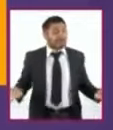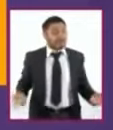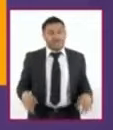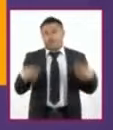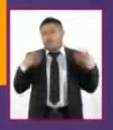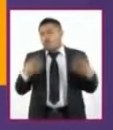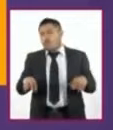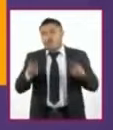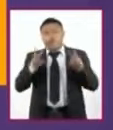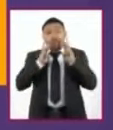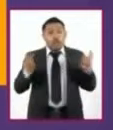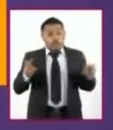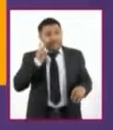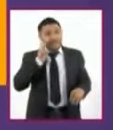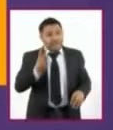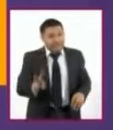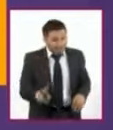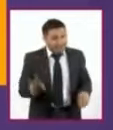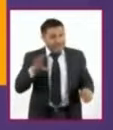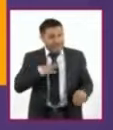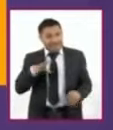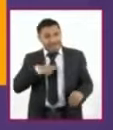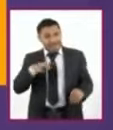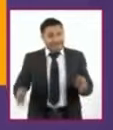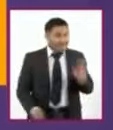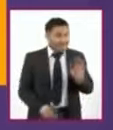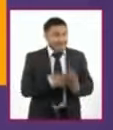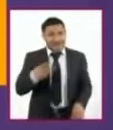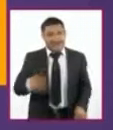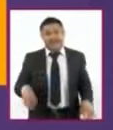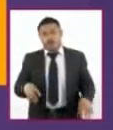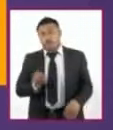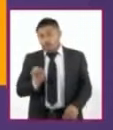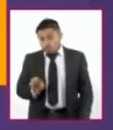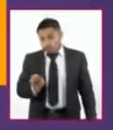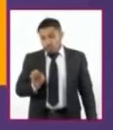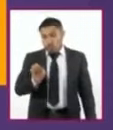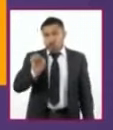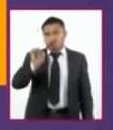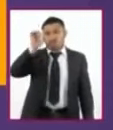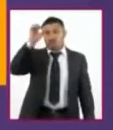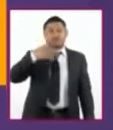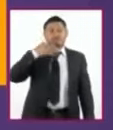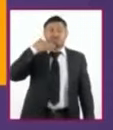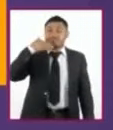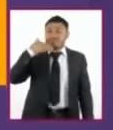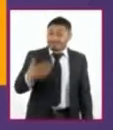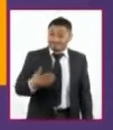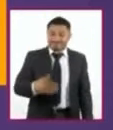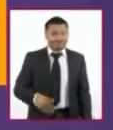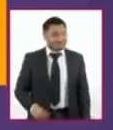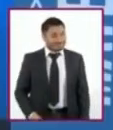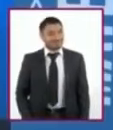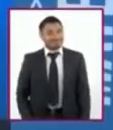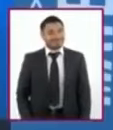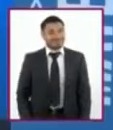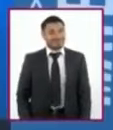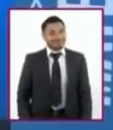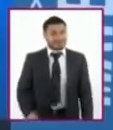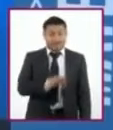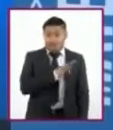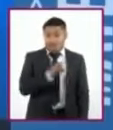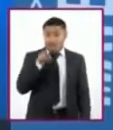¡Genial! Pueden ver ustedes que una vez más trazamos el eje de simetría de la figura. Podrían